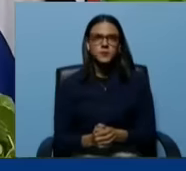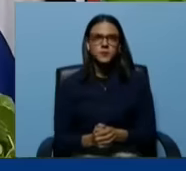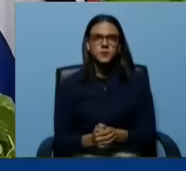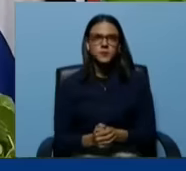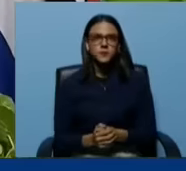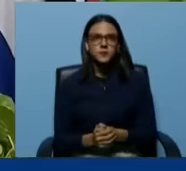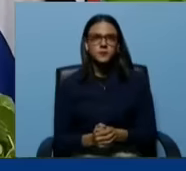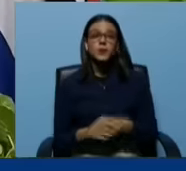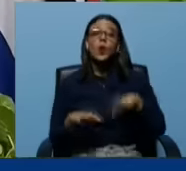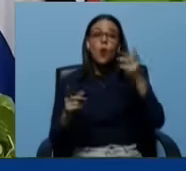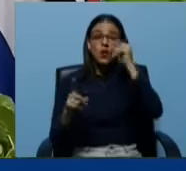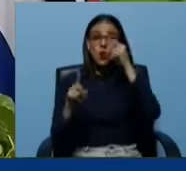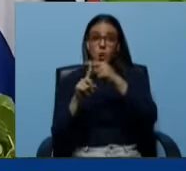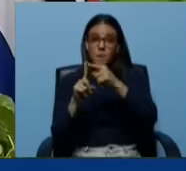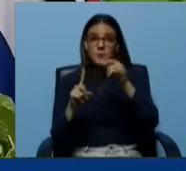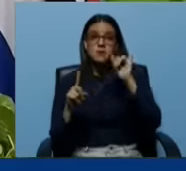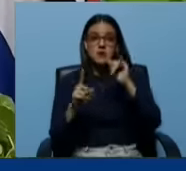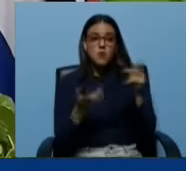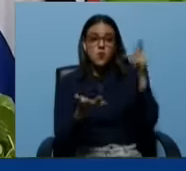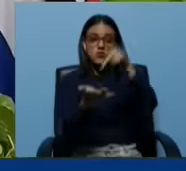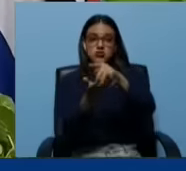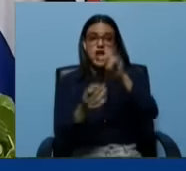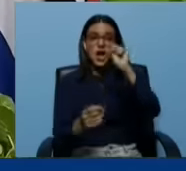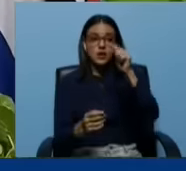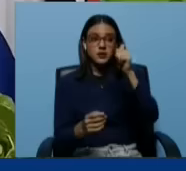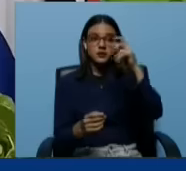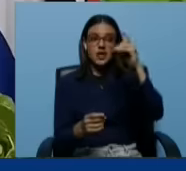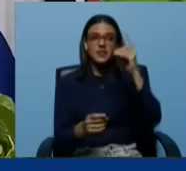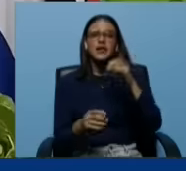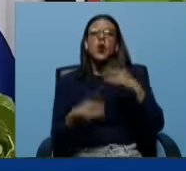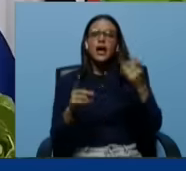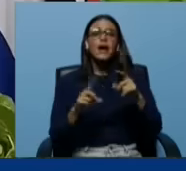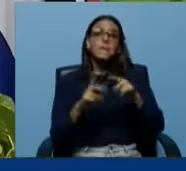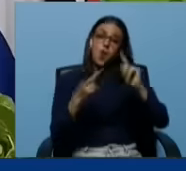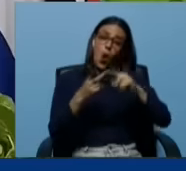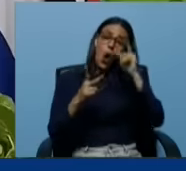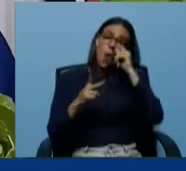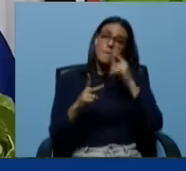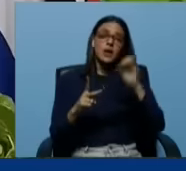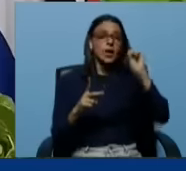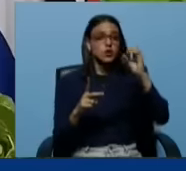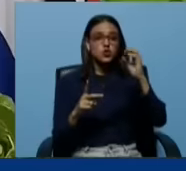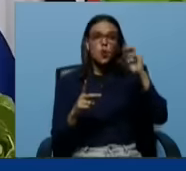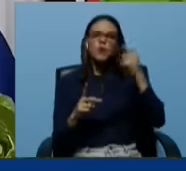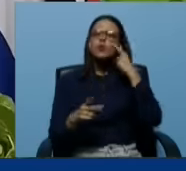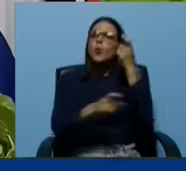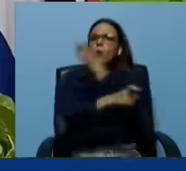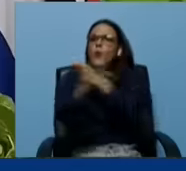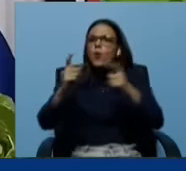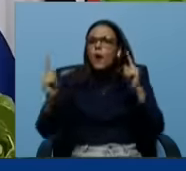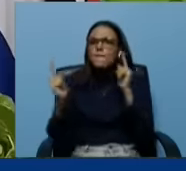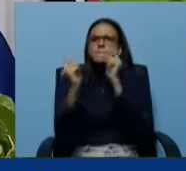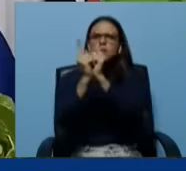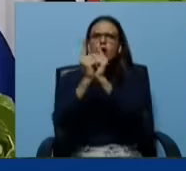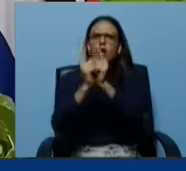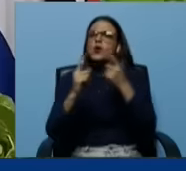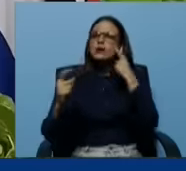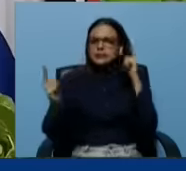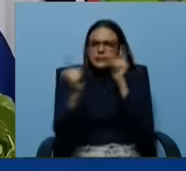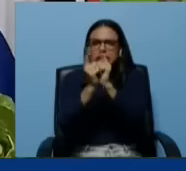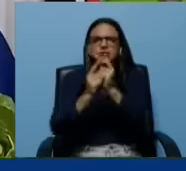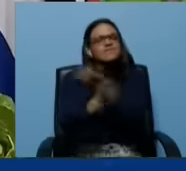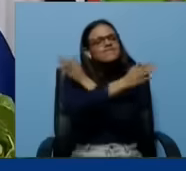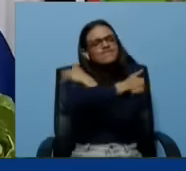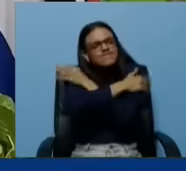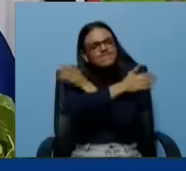cuando Sandino llega, lo primero que hace Somoza es buscarlo y abrazarlo